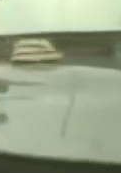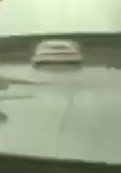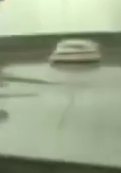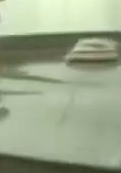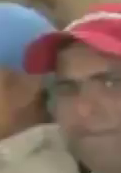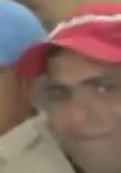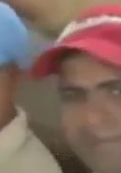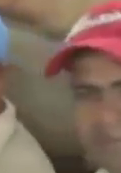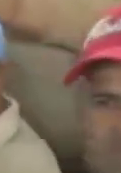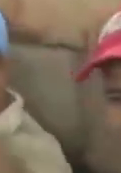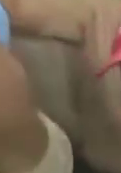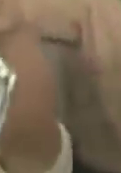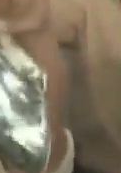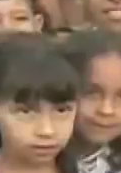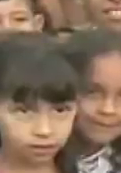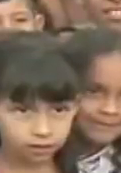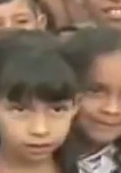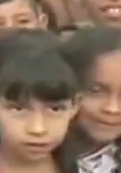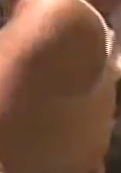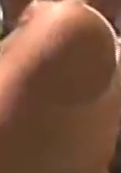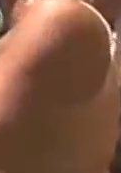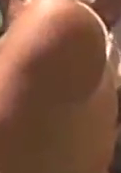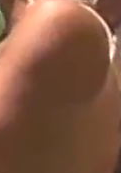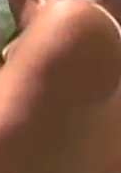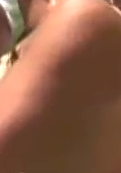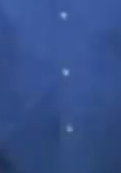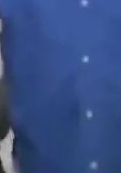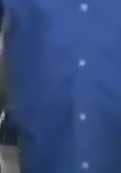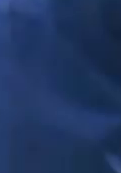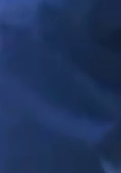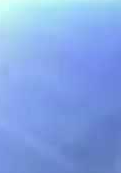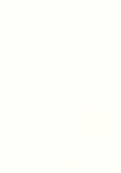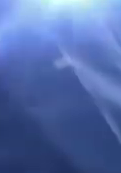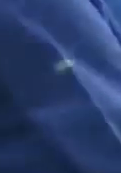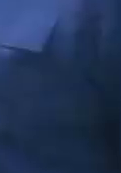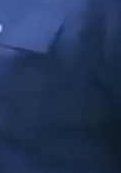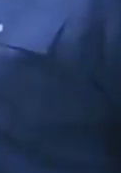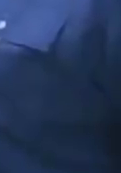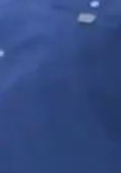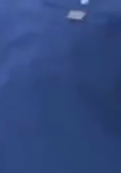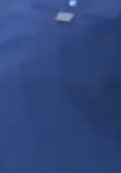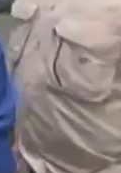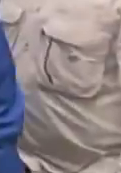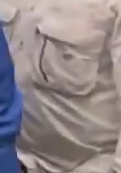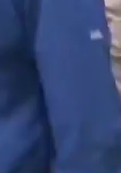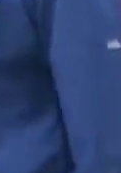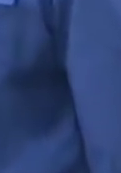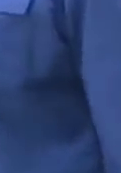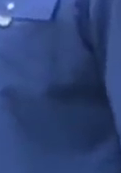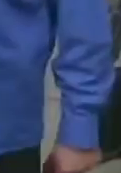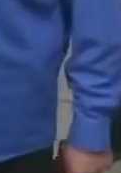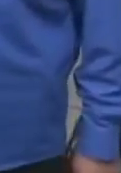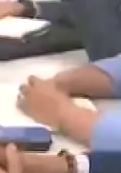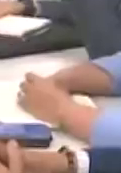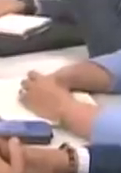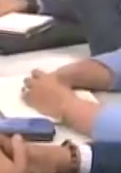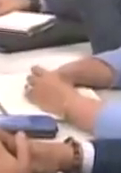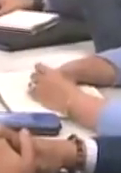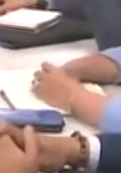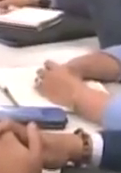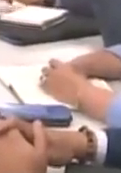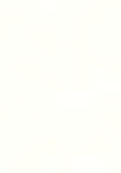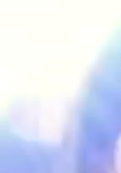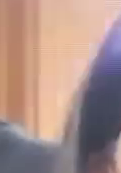fortaleza moral, la legitimidad política de la democracia venezolana. A la carga, a la batalla y a la